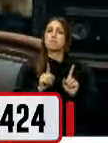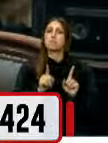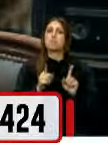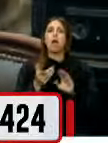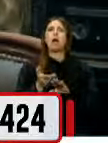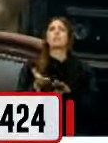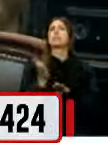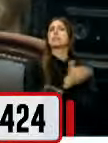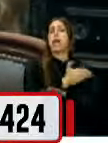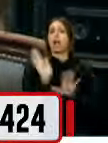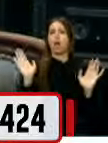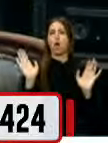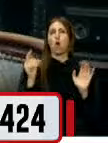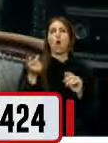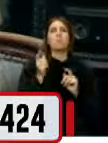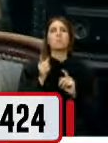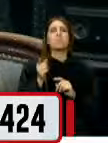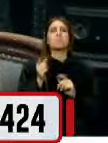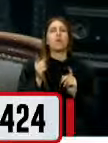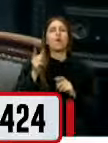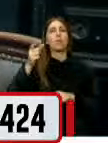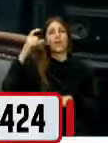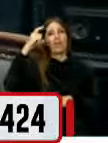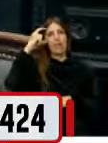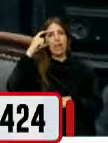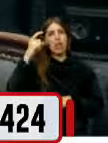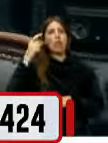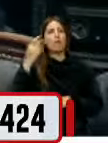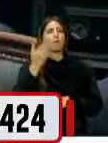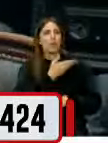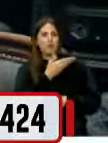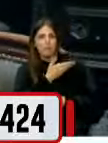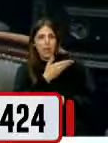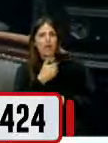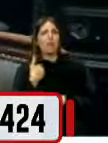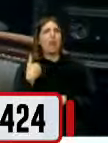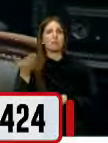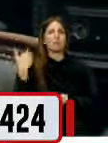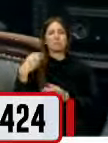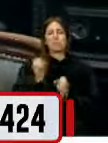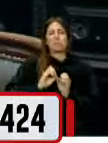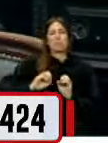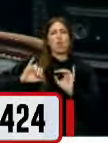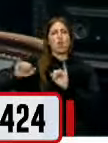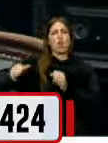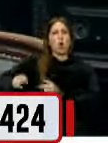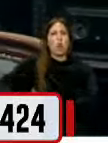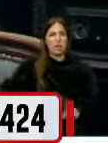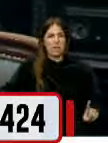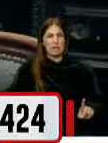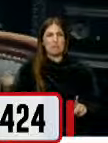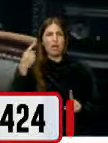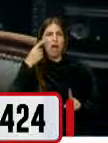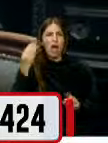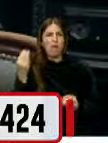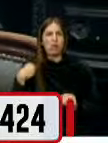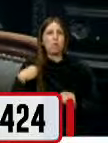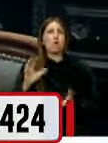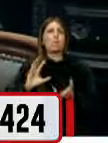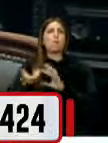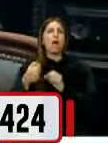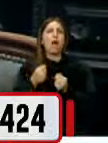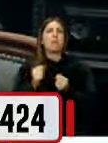La mayoría son de la construcción, que son trabajadores que todavía hoy cobran el fondo del CESE y por lo tanto todavía no están hoy en una situación